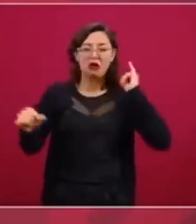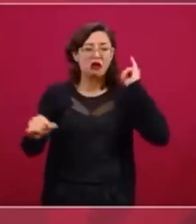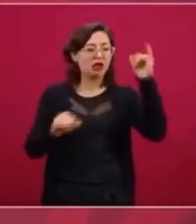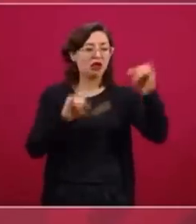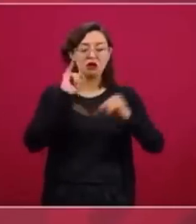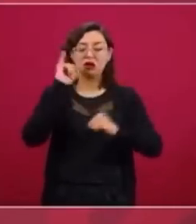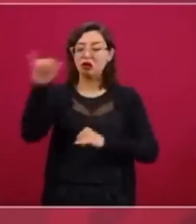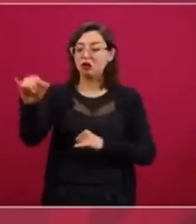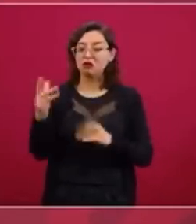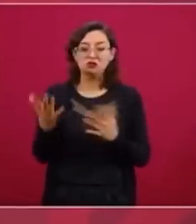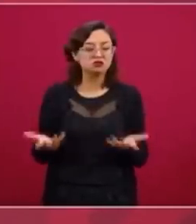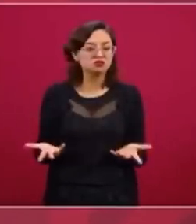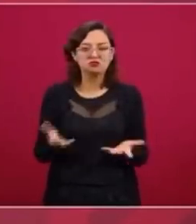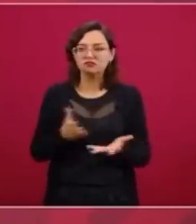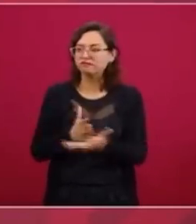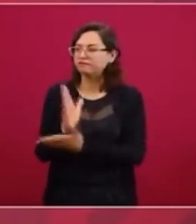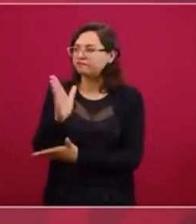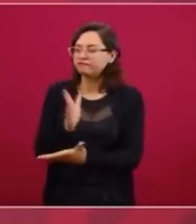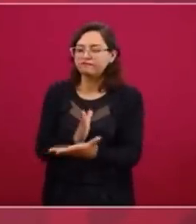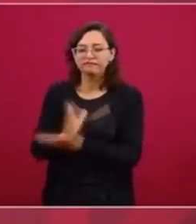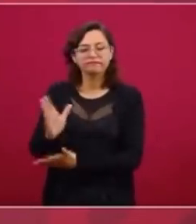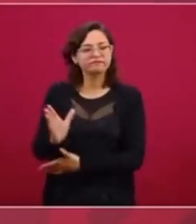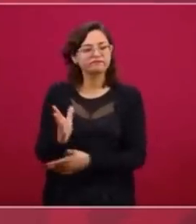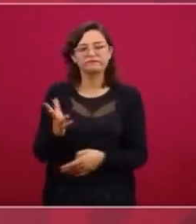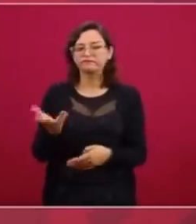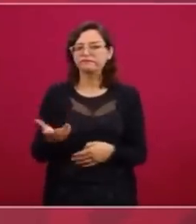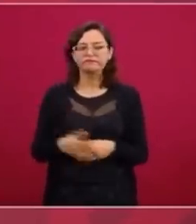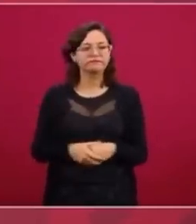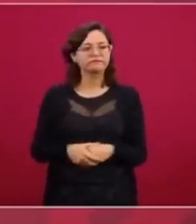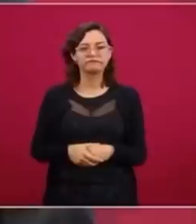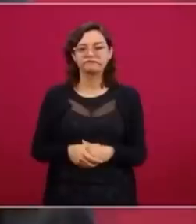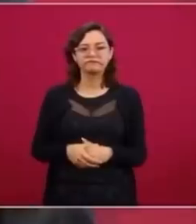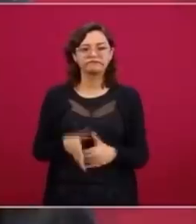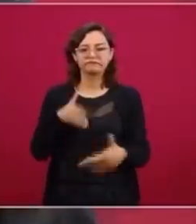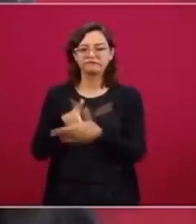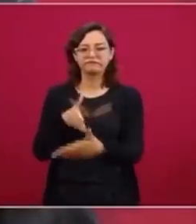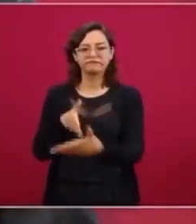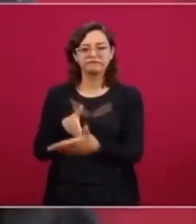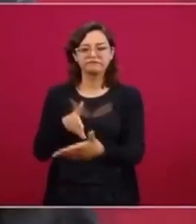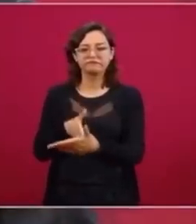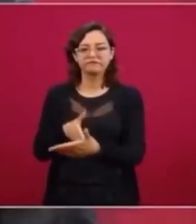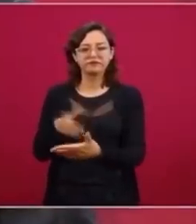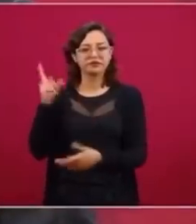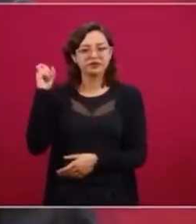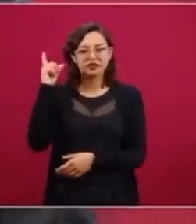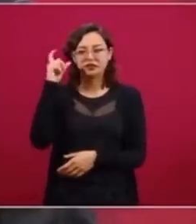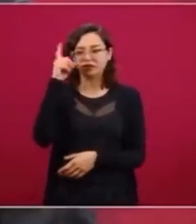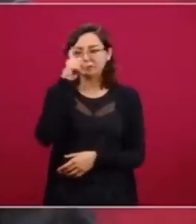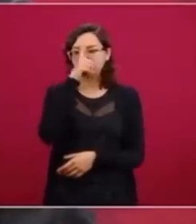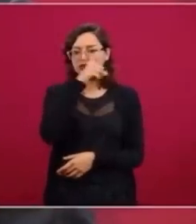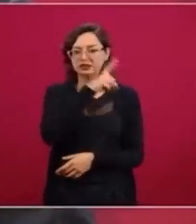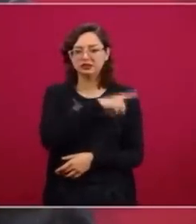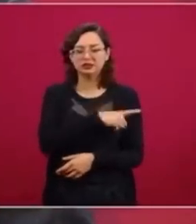hay forma de que llegue